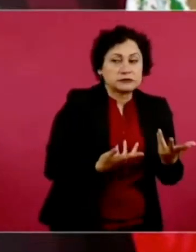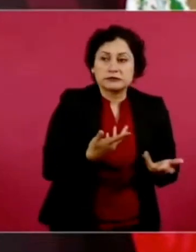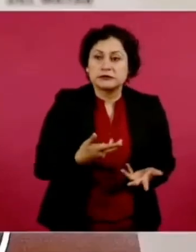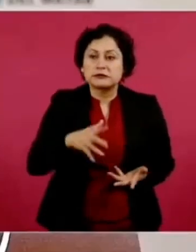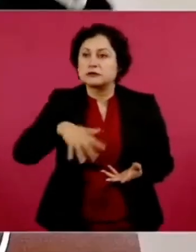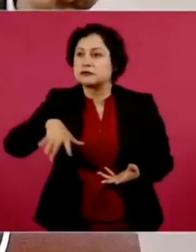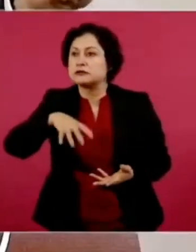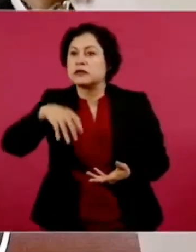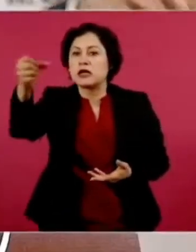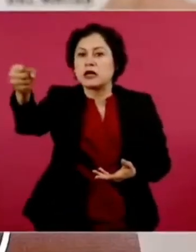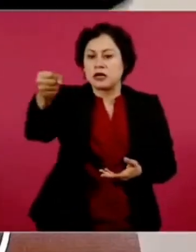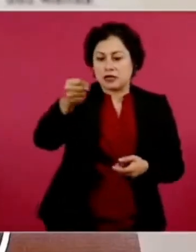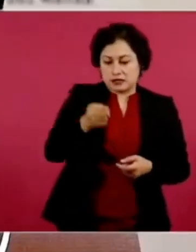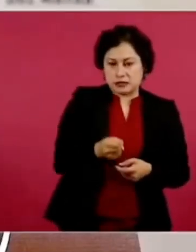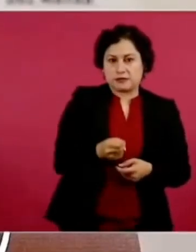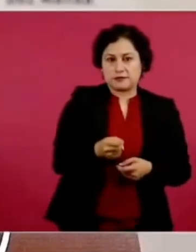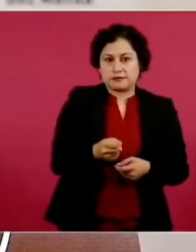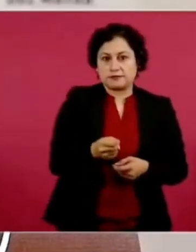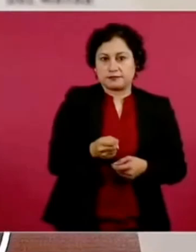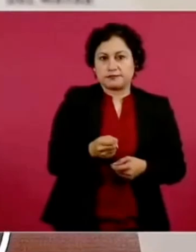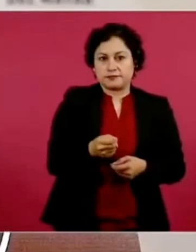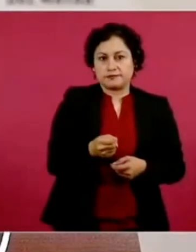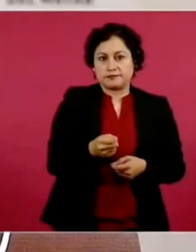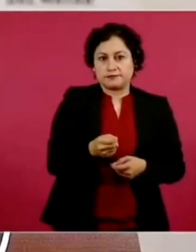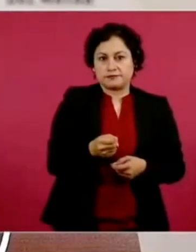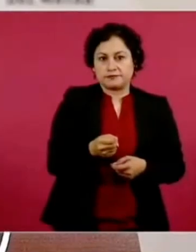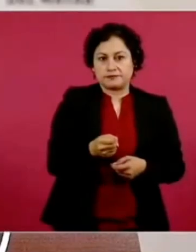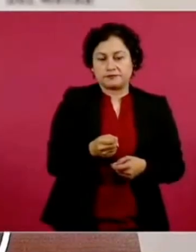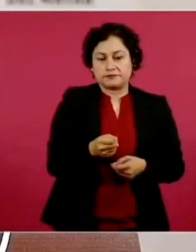Como 10 años después fueron a buscar a Maximiliano,